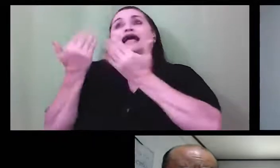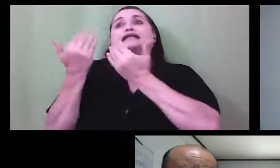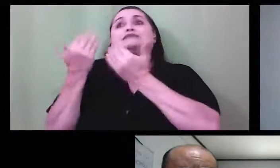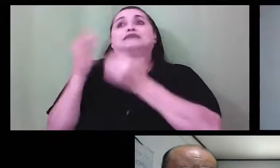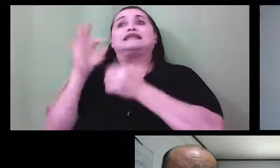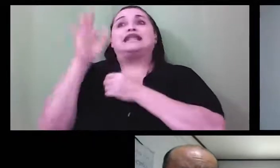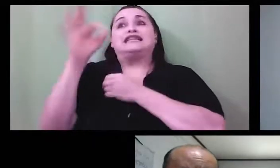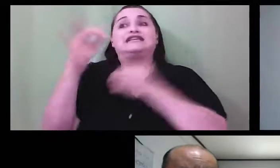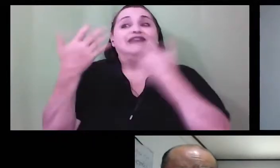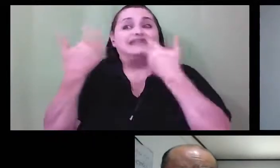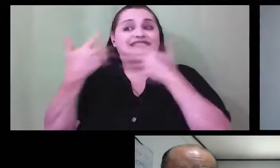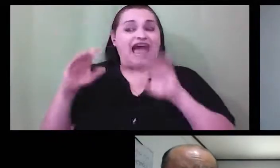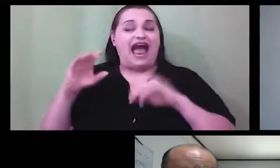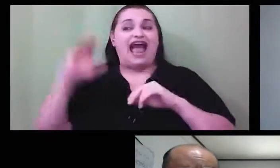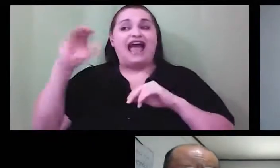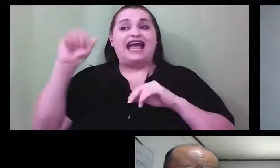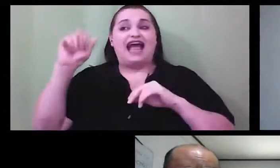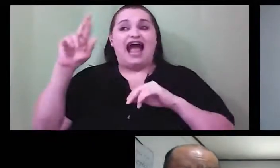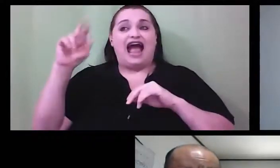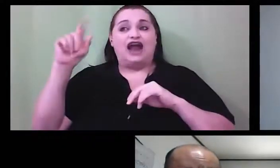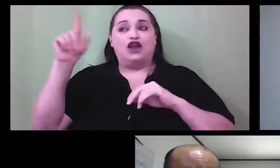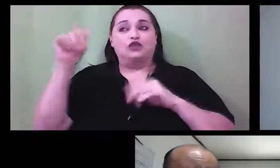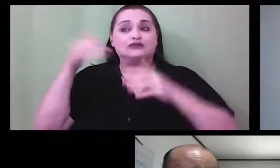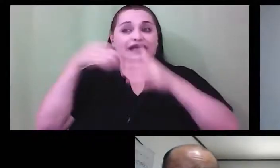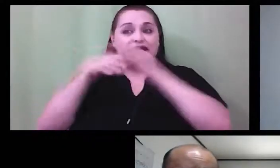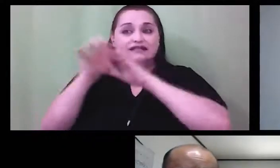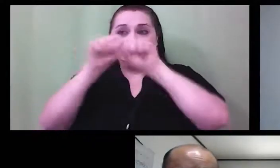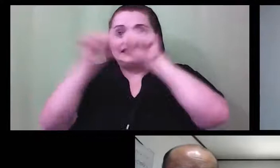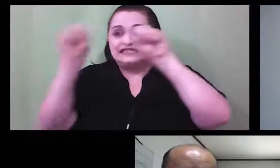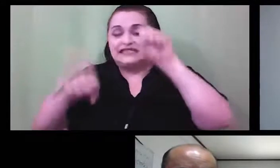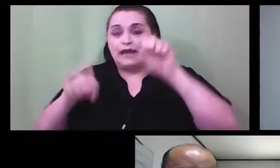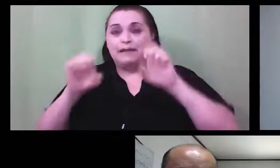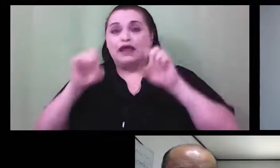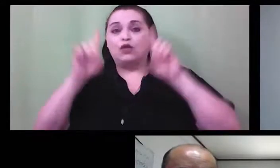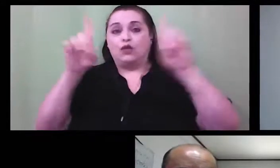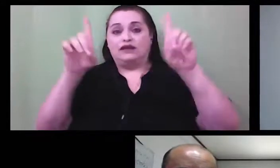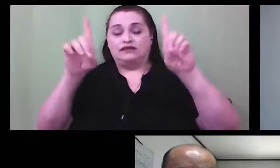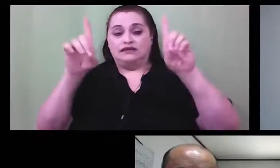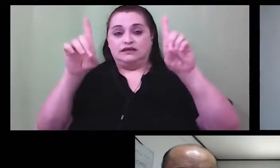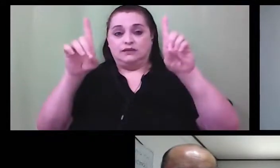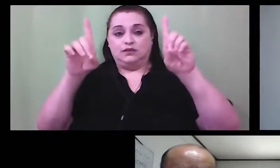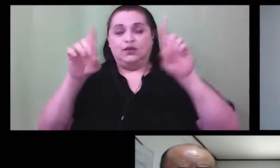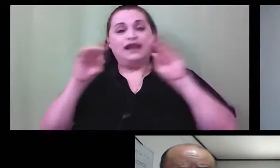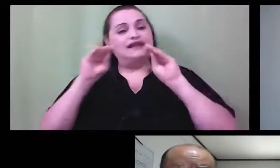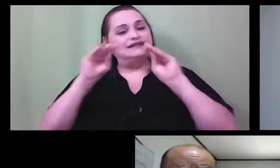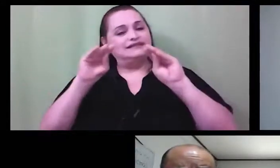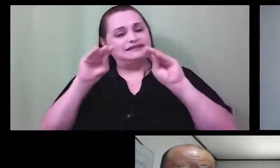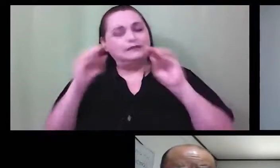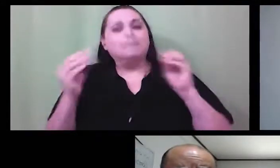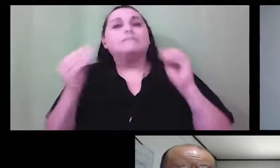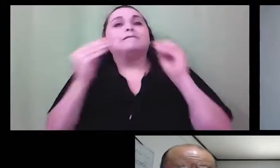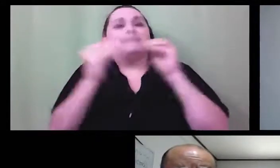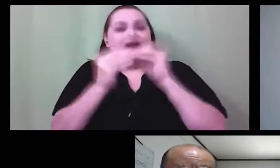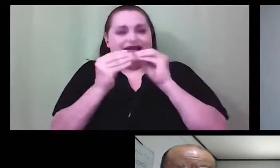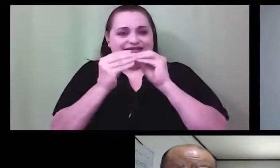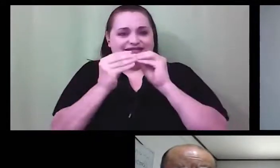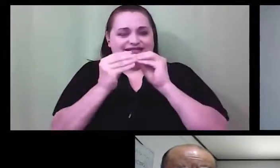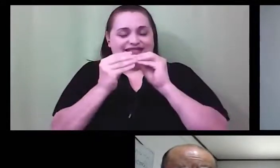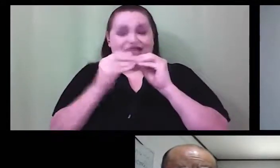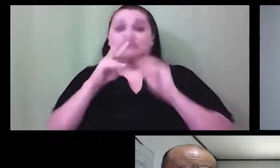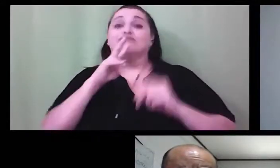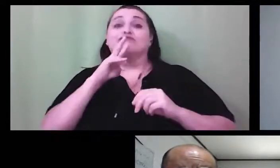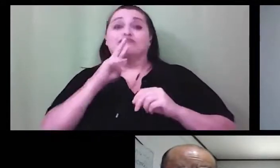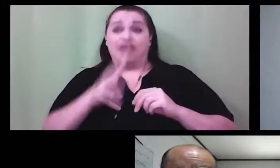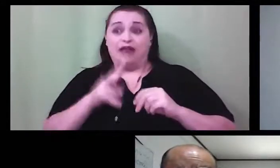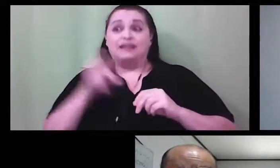Carlos ya entraba a un sistema educativo que le iba a enseñar más y que realmente